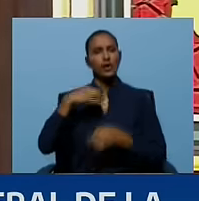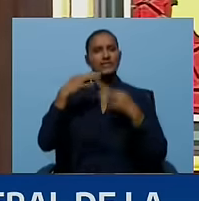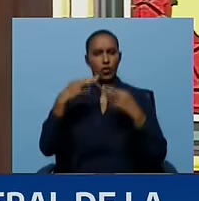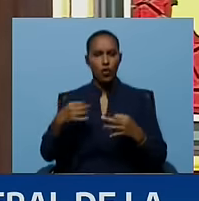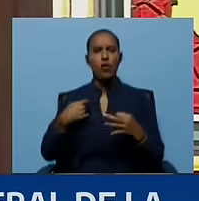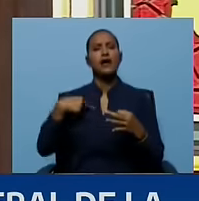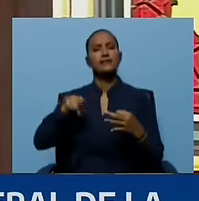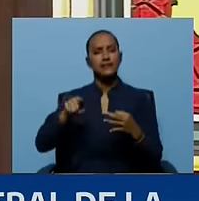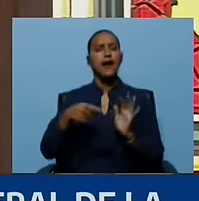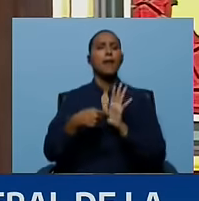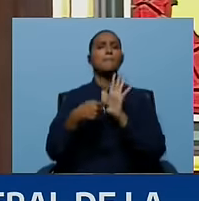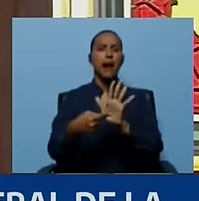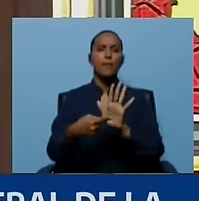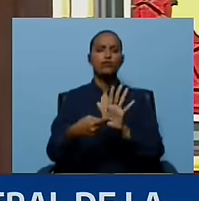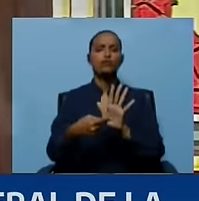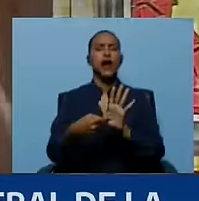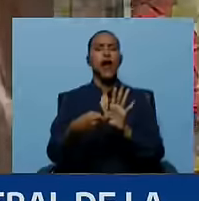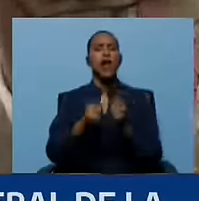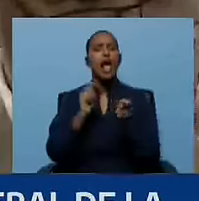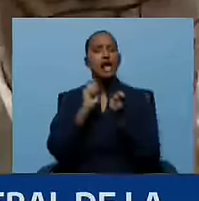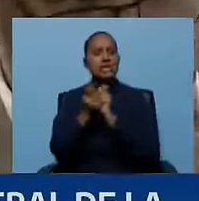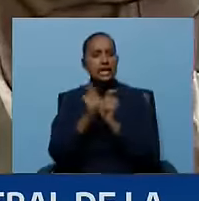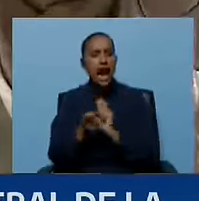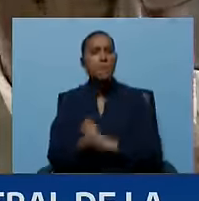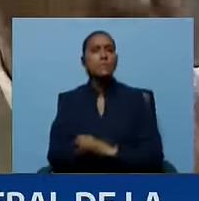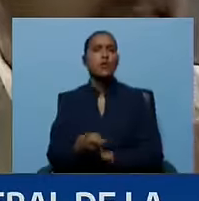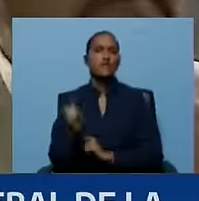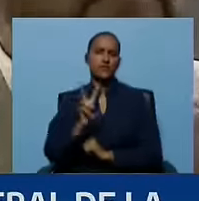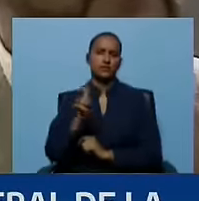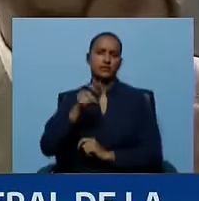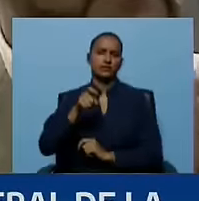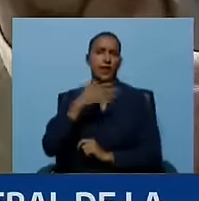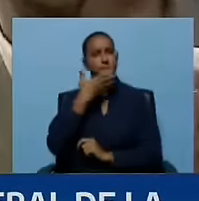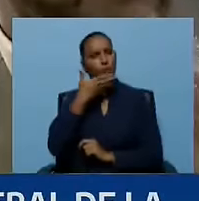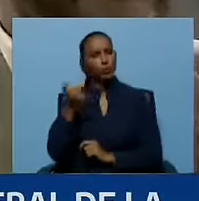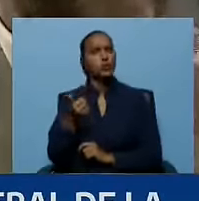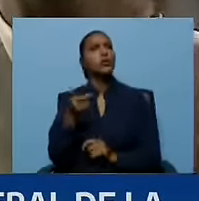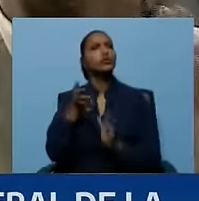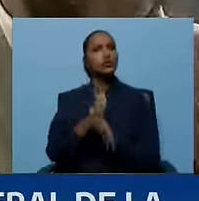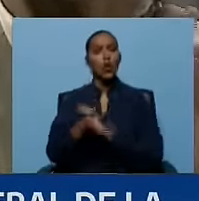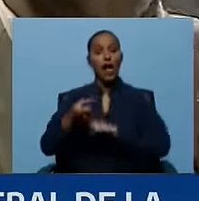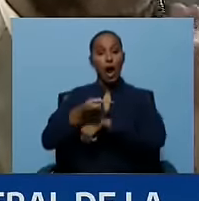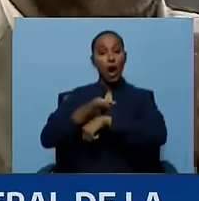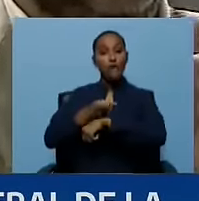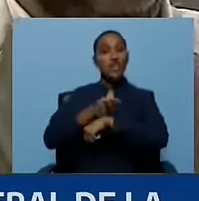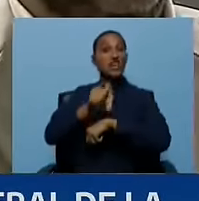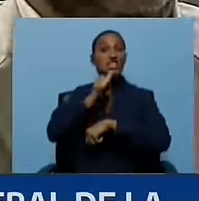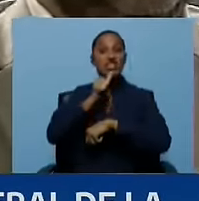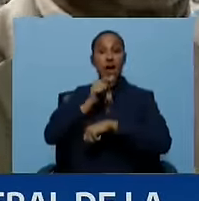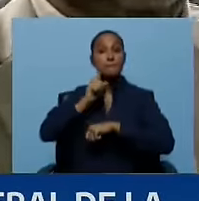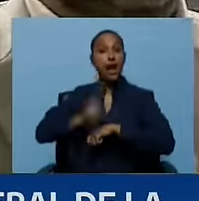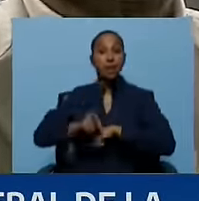Venezuela necesita y Venezuela será mucho mejor por la vía del autogobierno popular. Ángel.